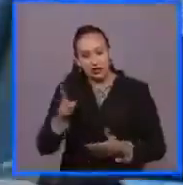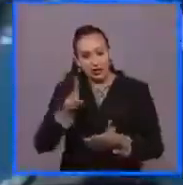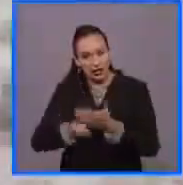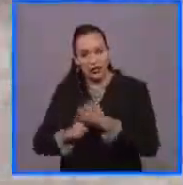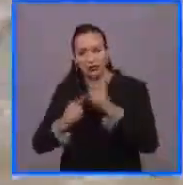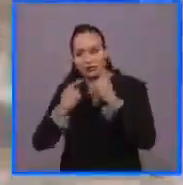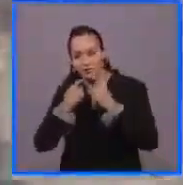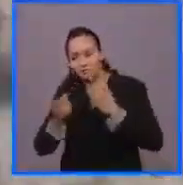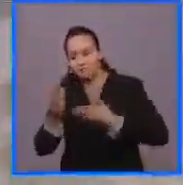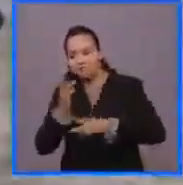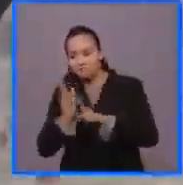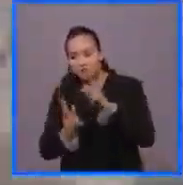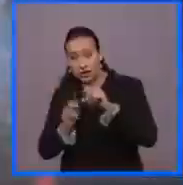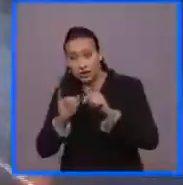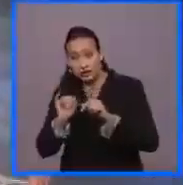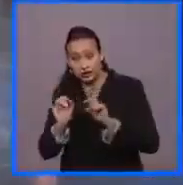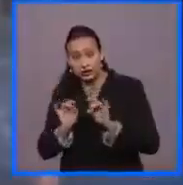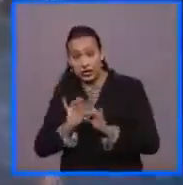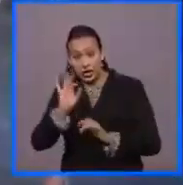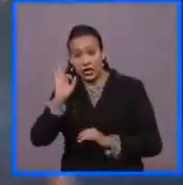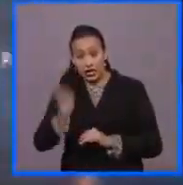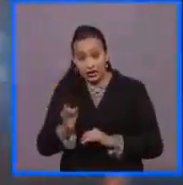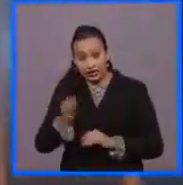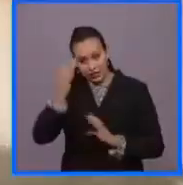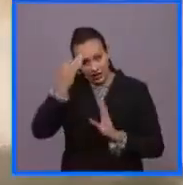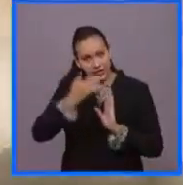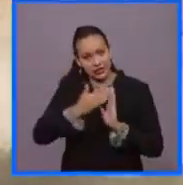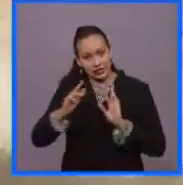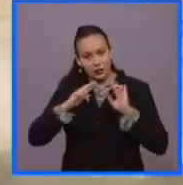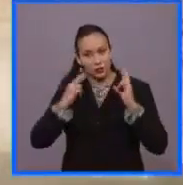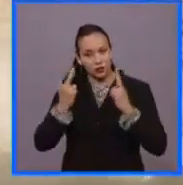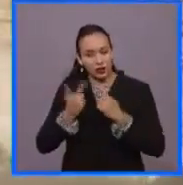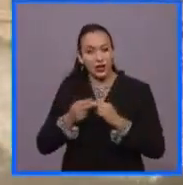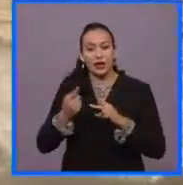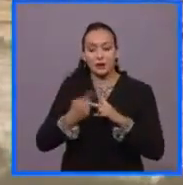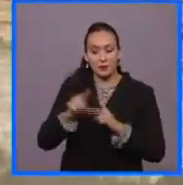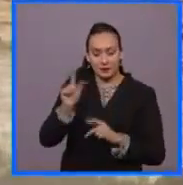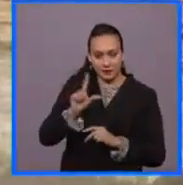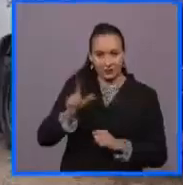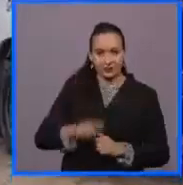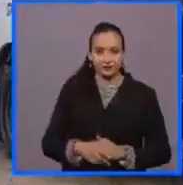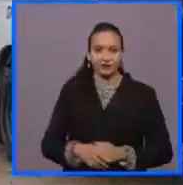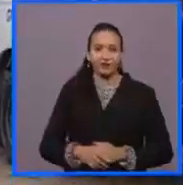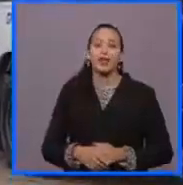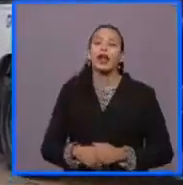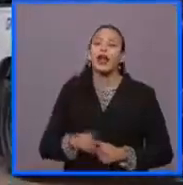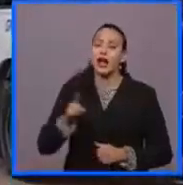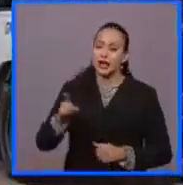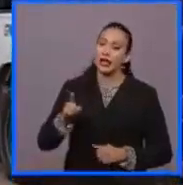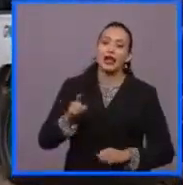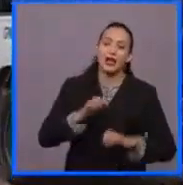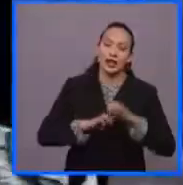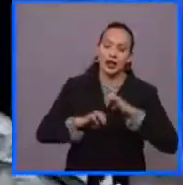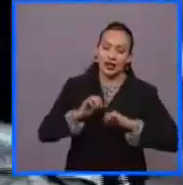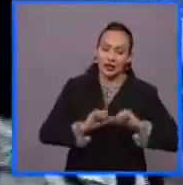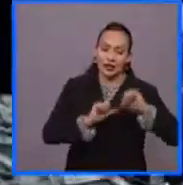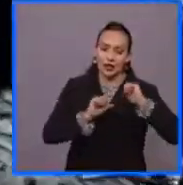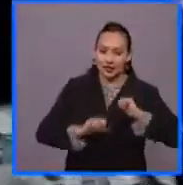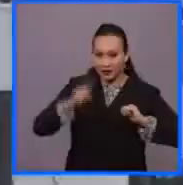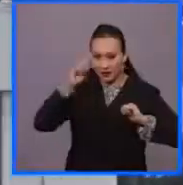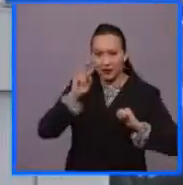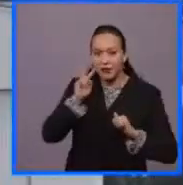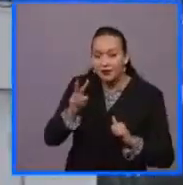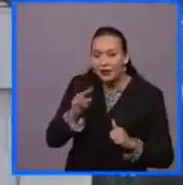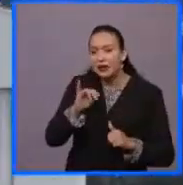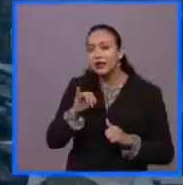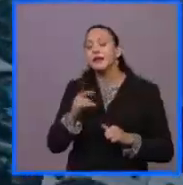discutida y en su caso aprobada en el periodo extraordinario que inicia este lunes, Amnistía Internacional advierte sobre los